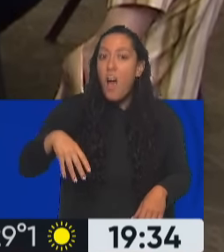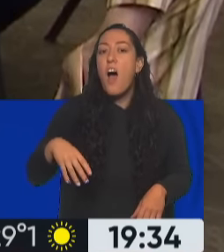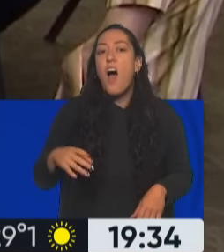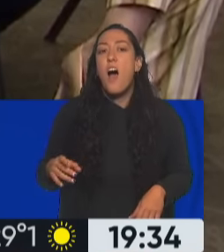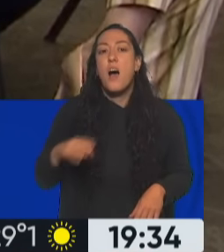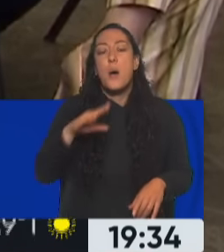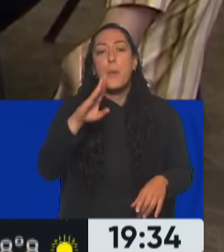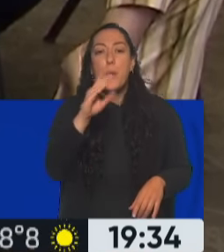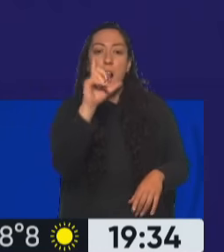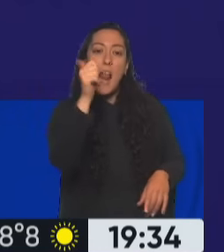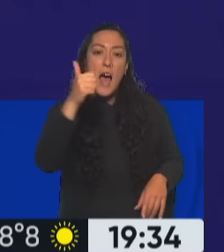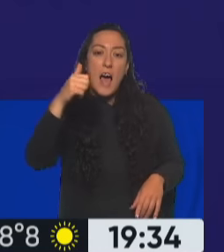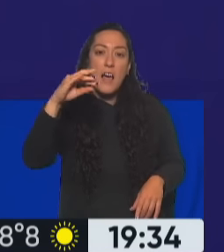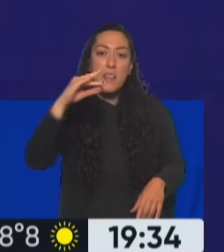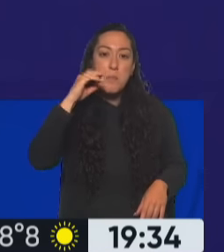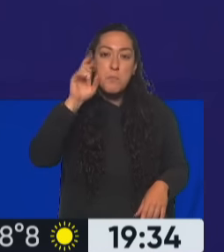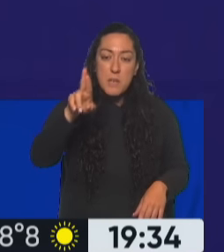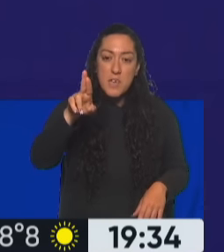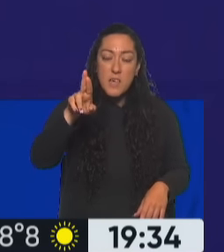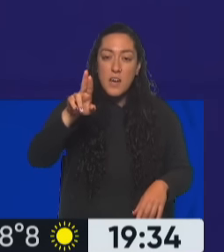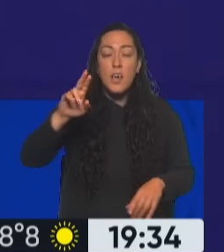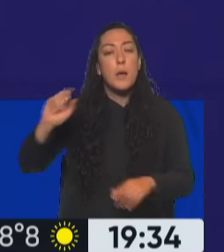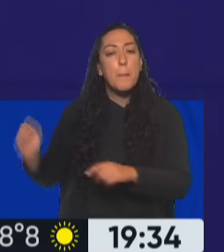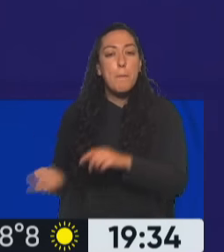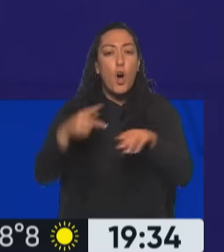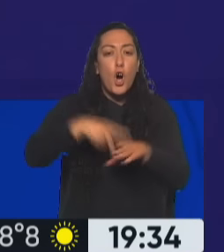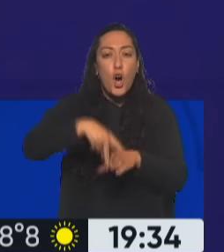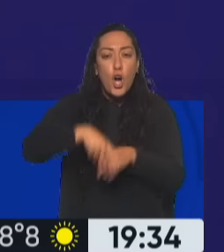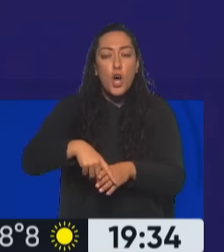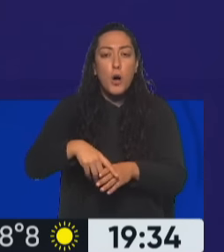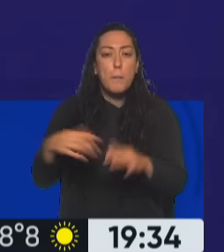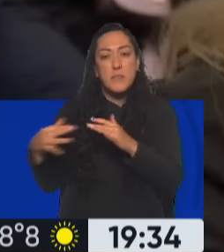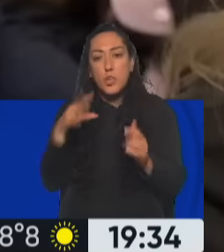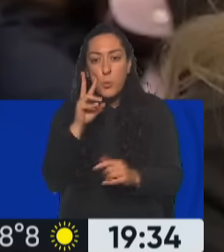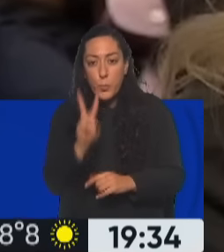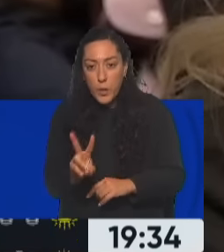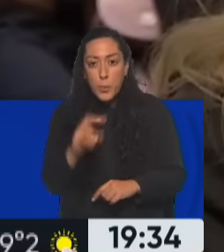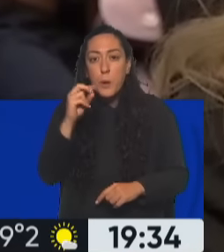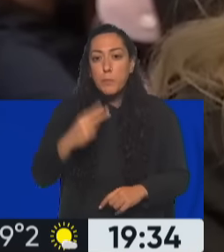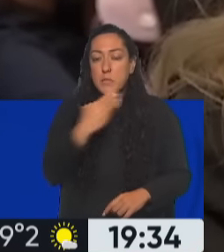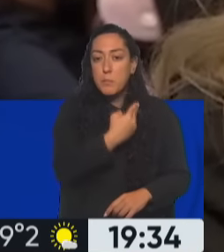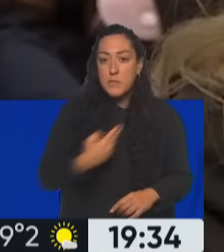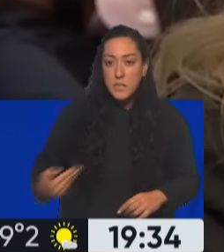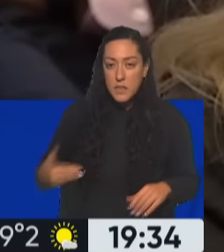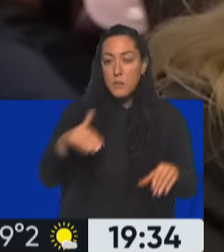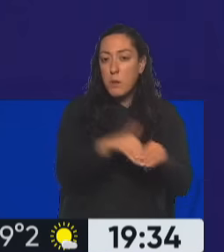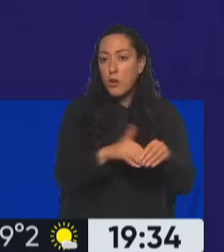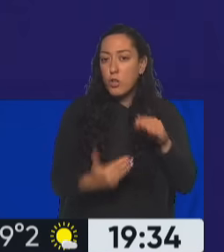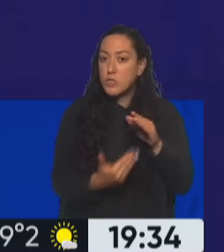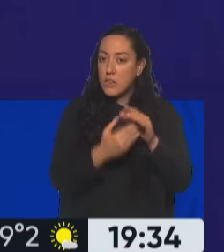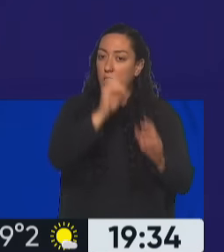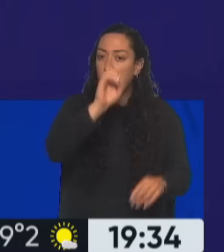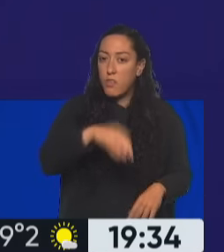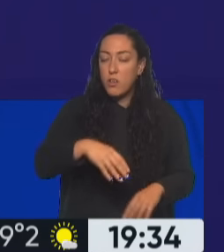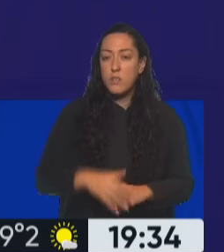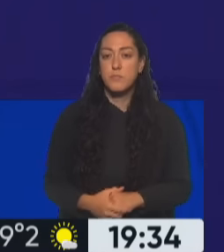Vladimir estaba mirando el partido de polo conmigo. Así que tenemos el lujo de tener al vicepresidente del Banco Central también, que se